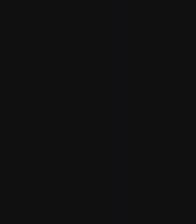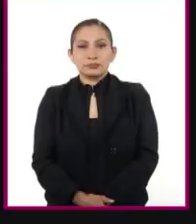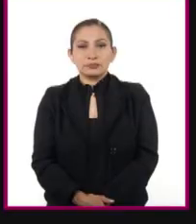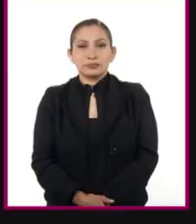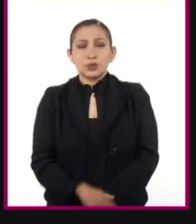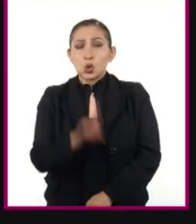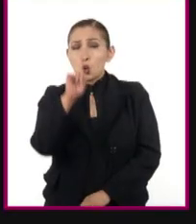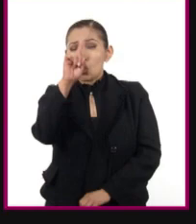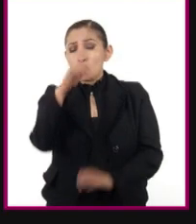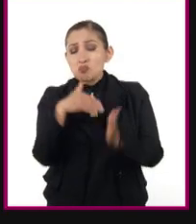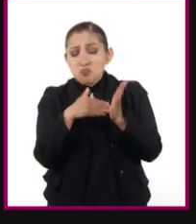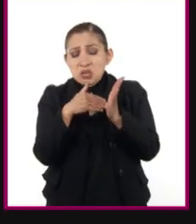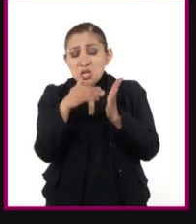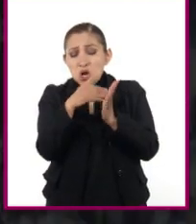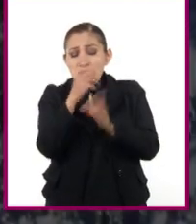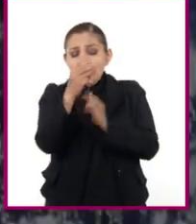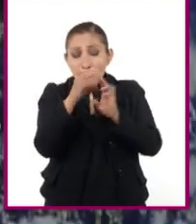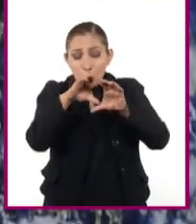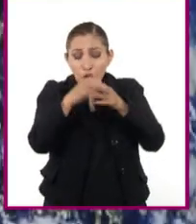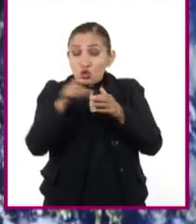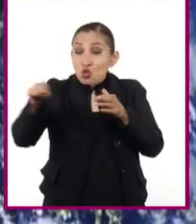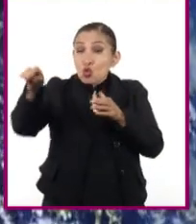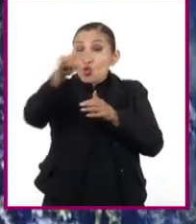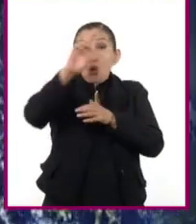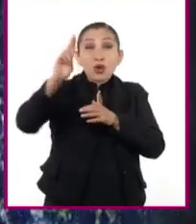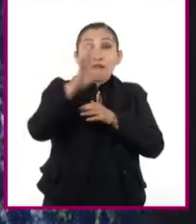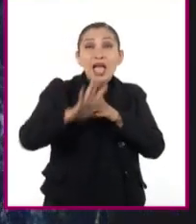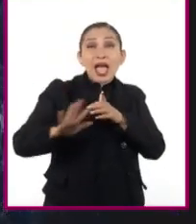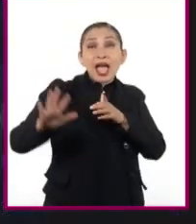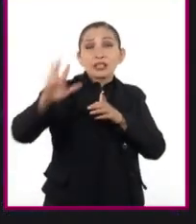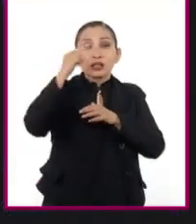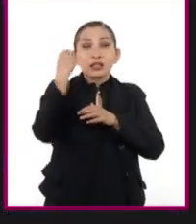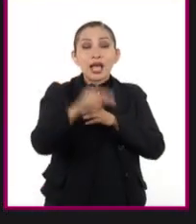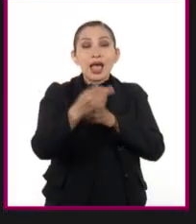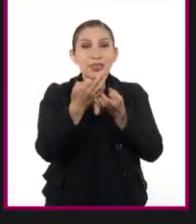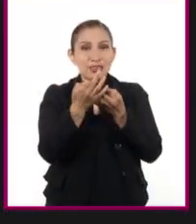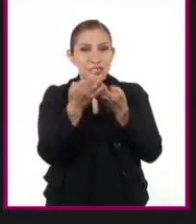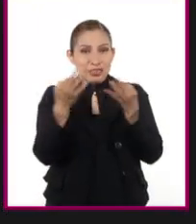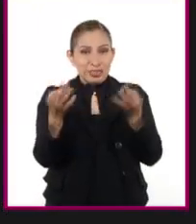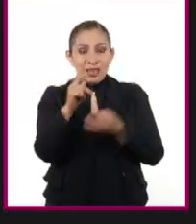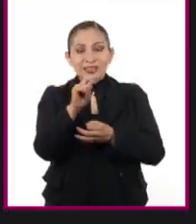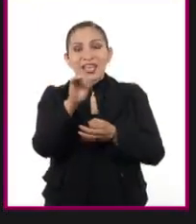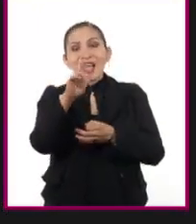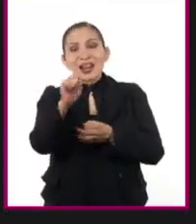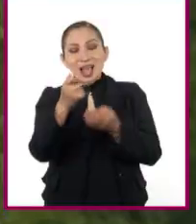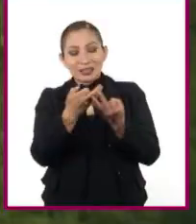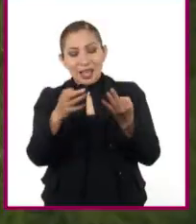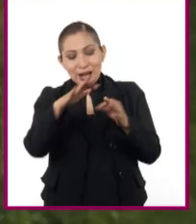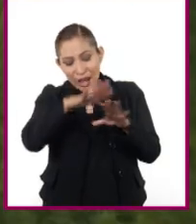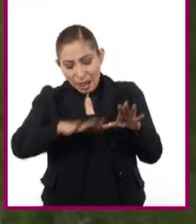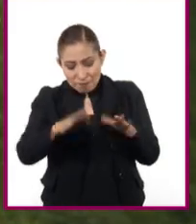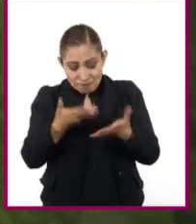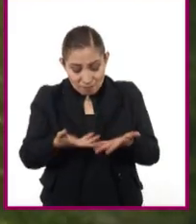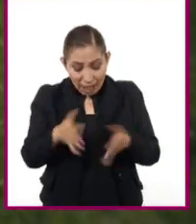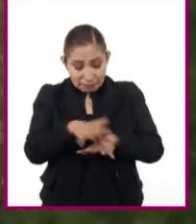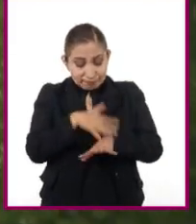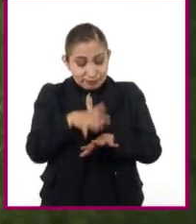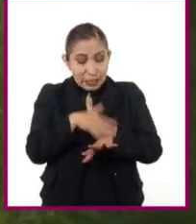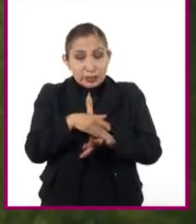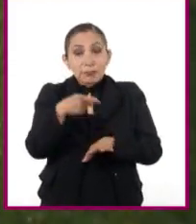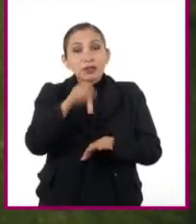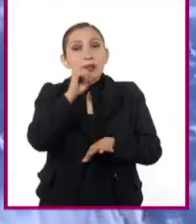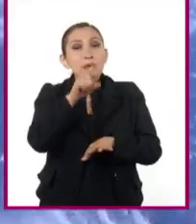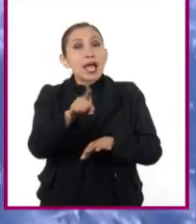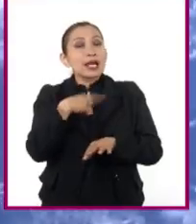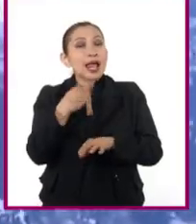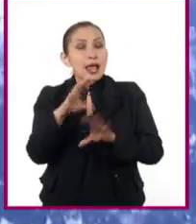Es uno de los miles de millones de planetas que hay en el universo. Le llamamos Tierra, por el suelo que está bajo nuestros pies. Pero también